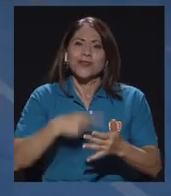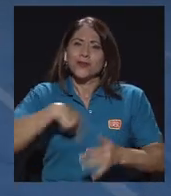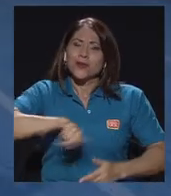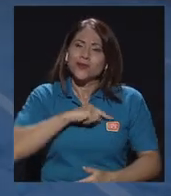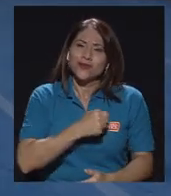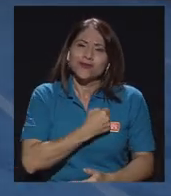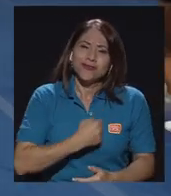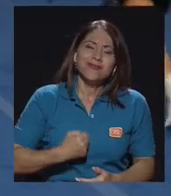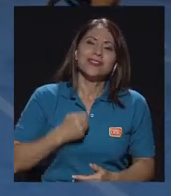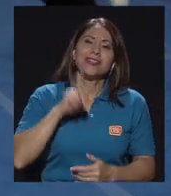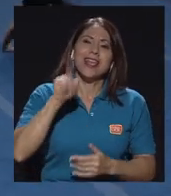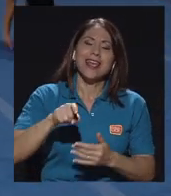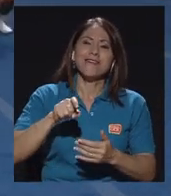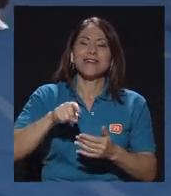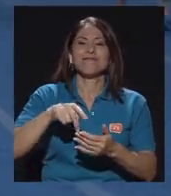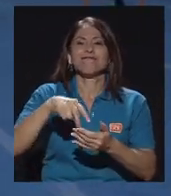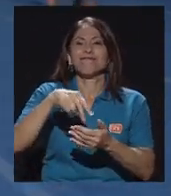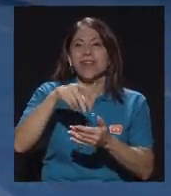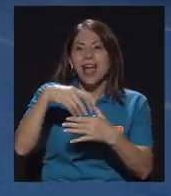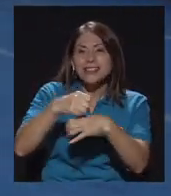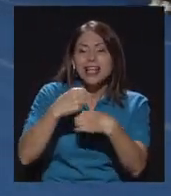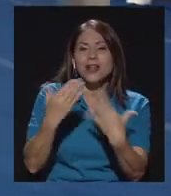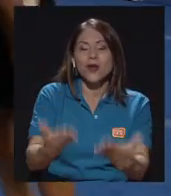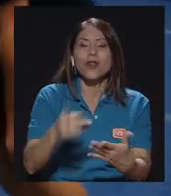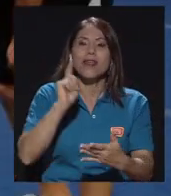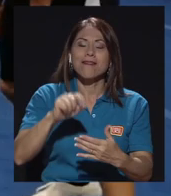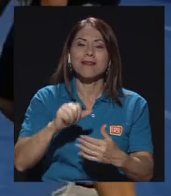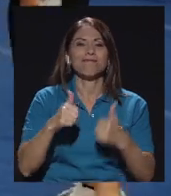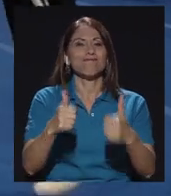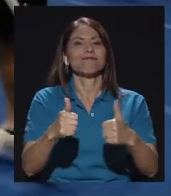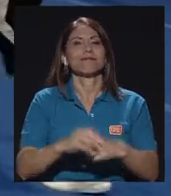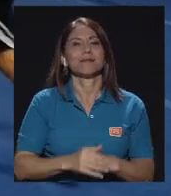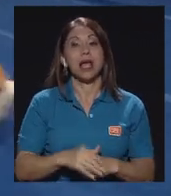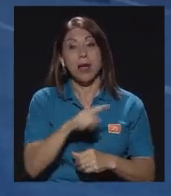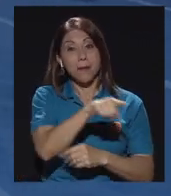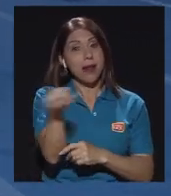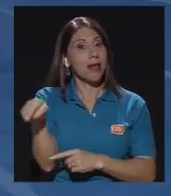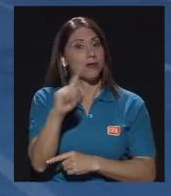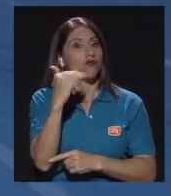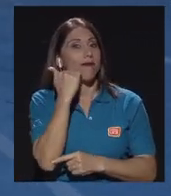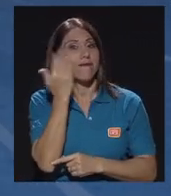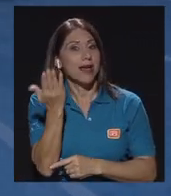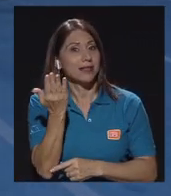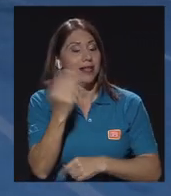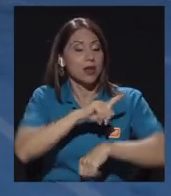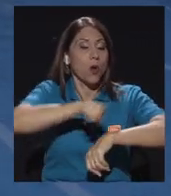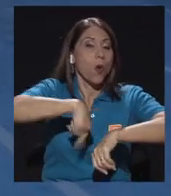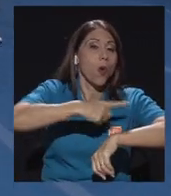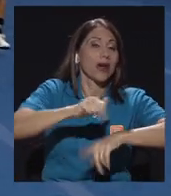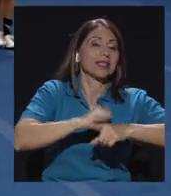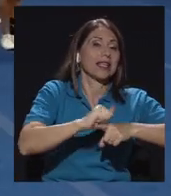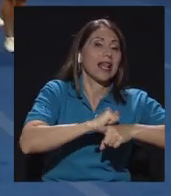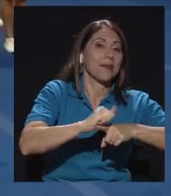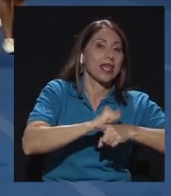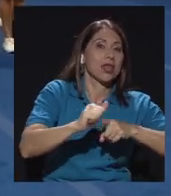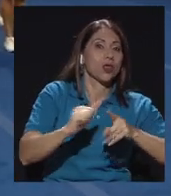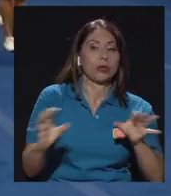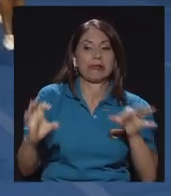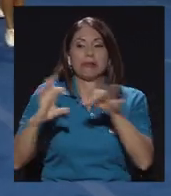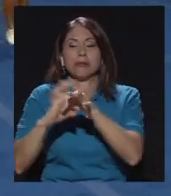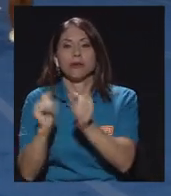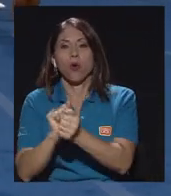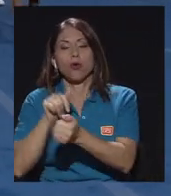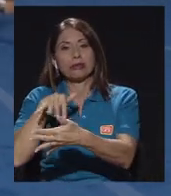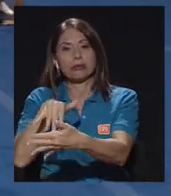hacer esta rutina, hay que pegarla bien. Para los atletas no fue sencillo combinar las horas de entrenamiento con sus cursos